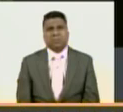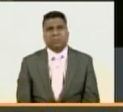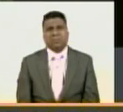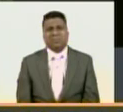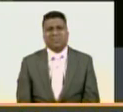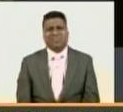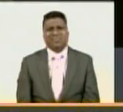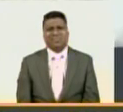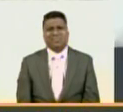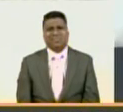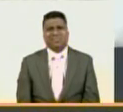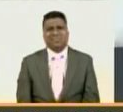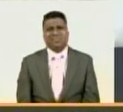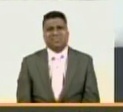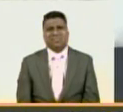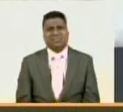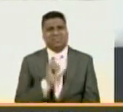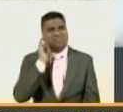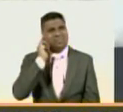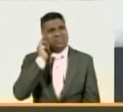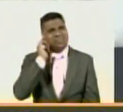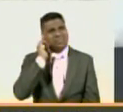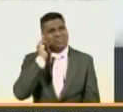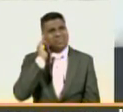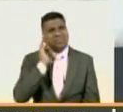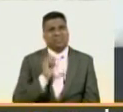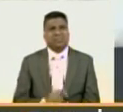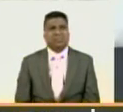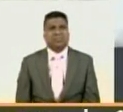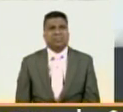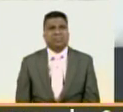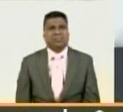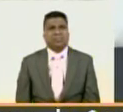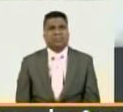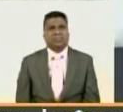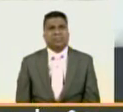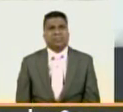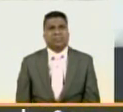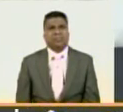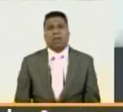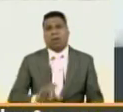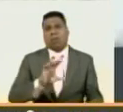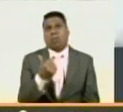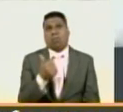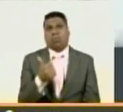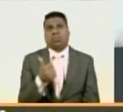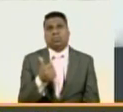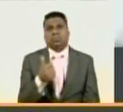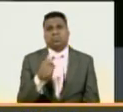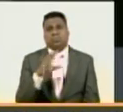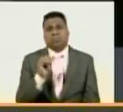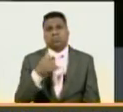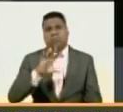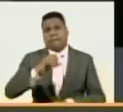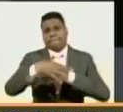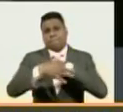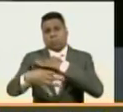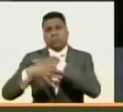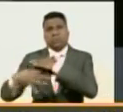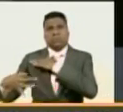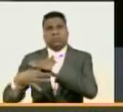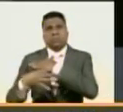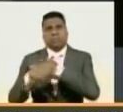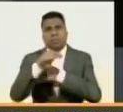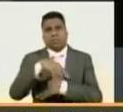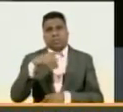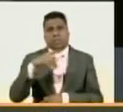las terroristas que se dan en los municipios del eje andino, el resto de los municipios del